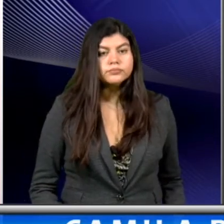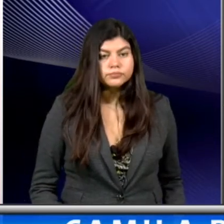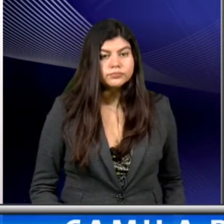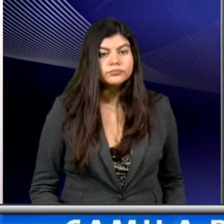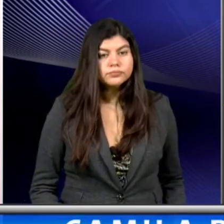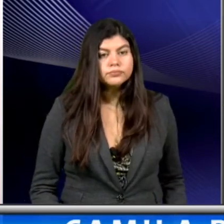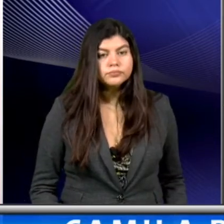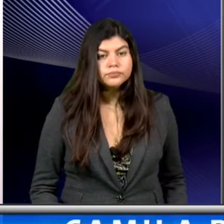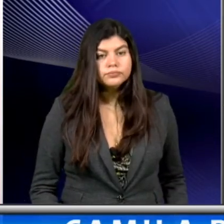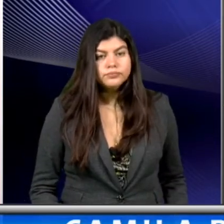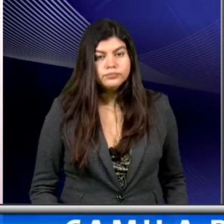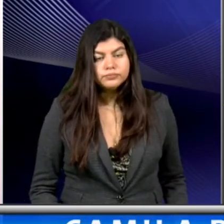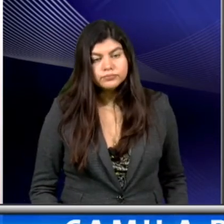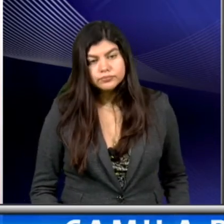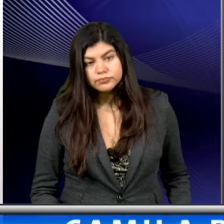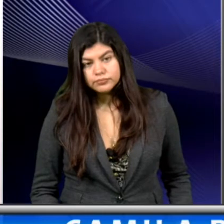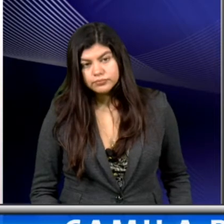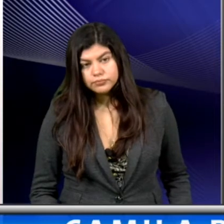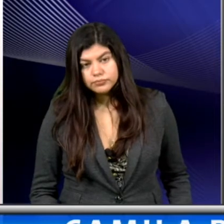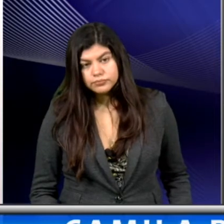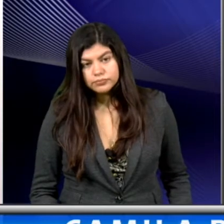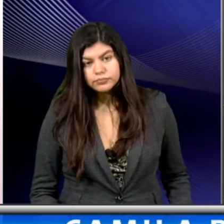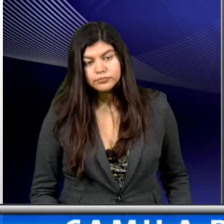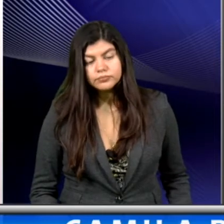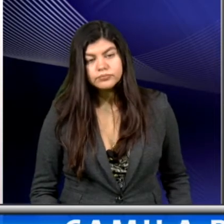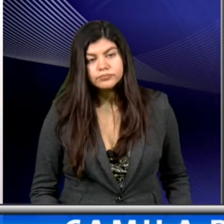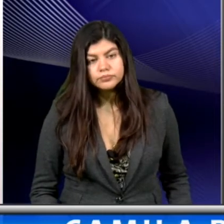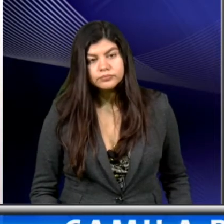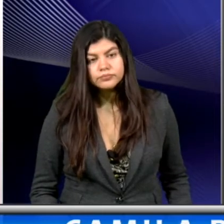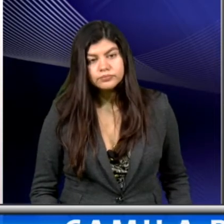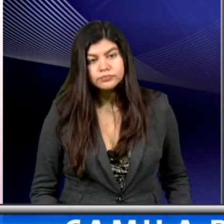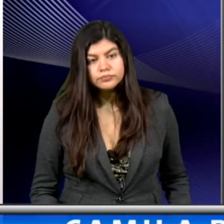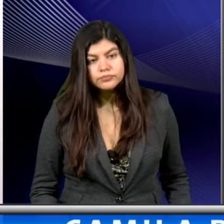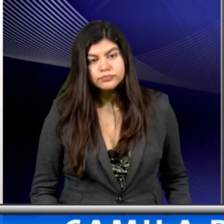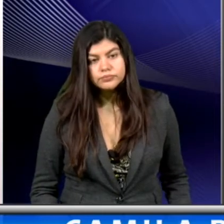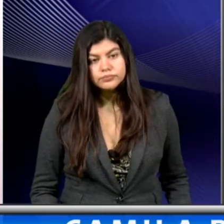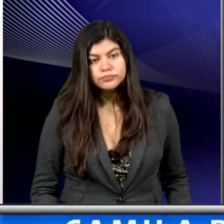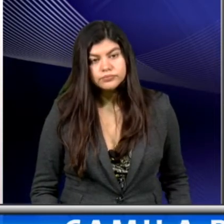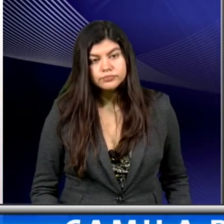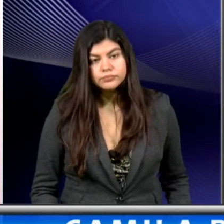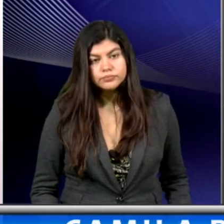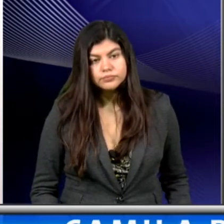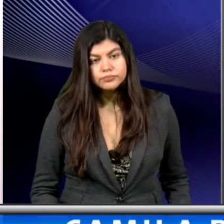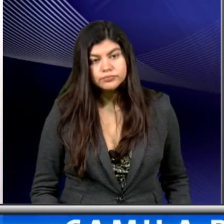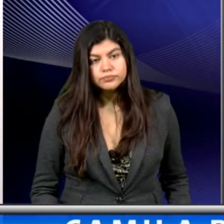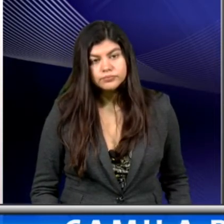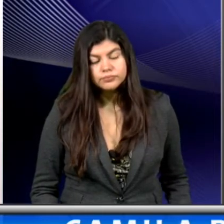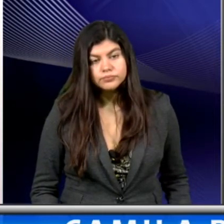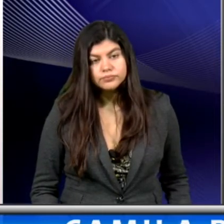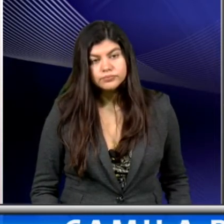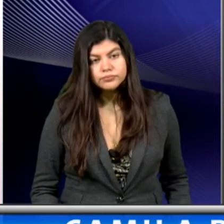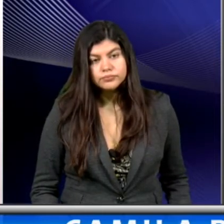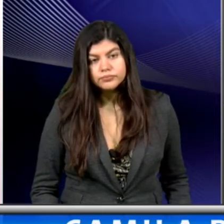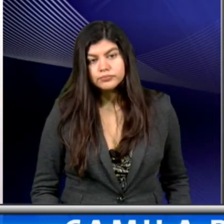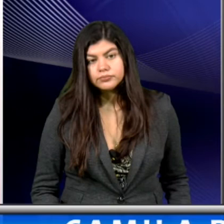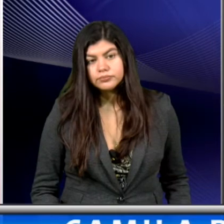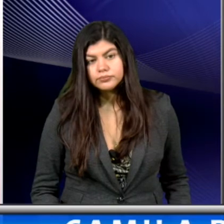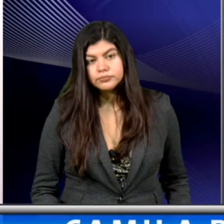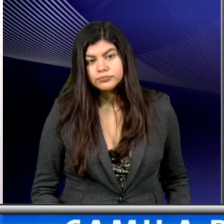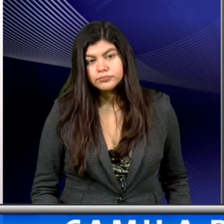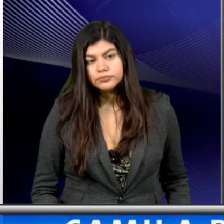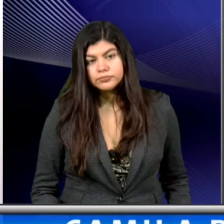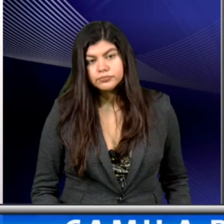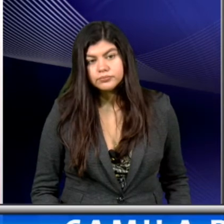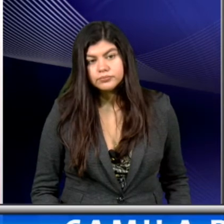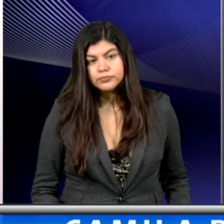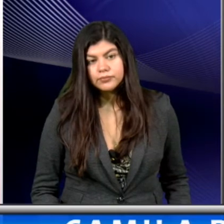del consumo. Pero todas, cada una de ellas sí impacta a nivel de salud, ya a nivel individual,